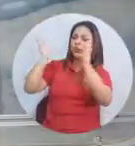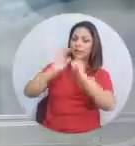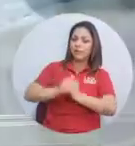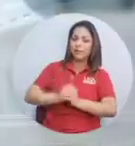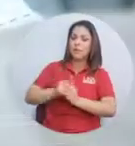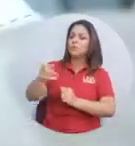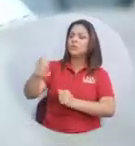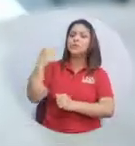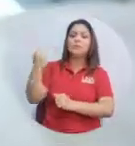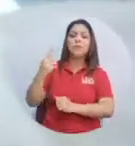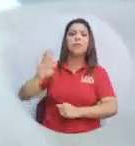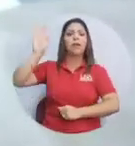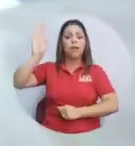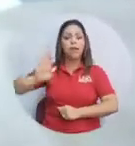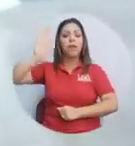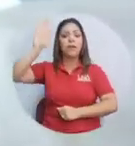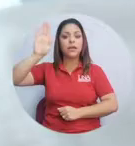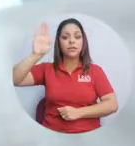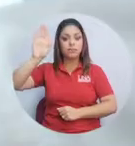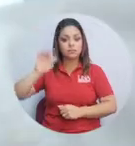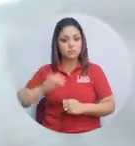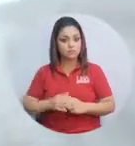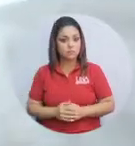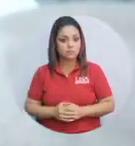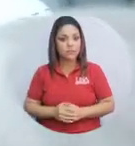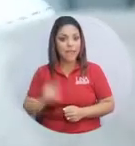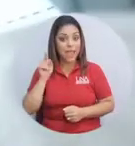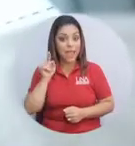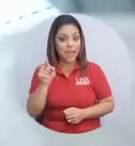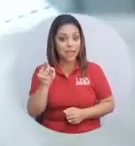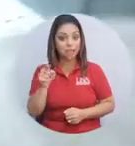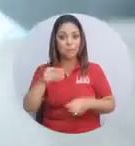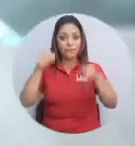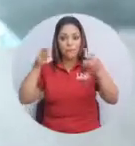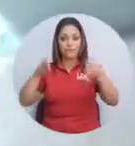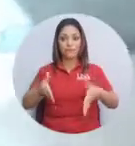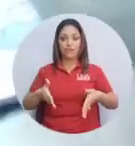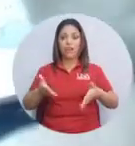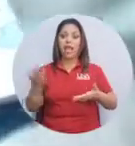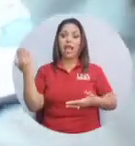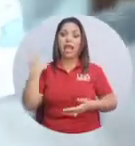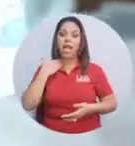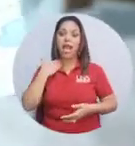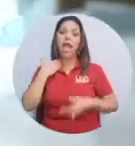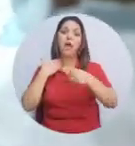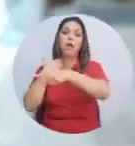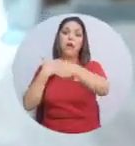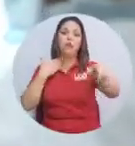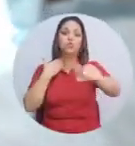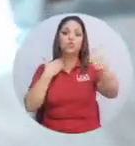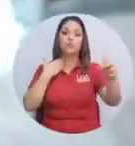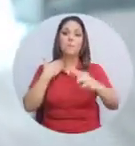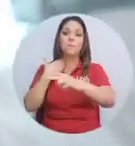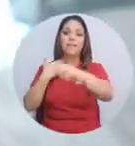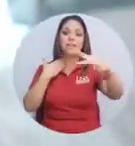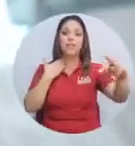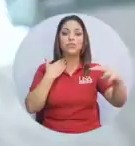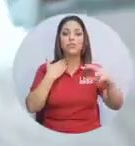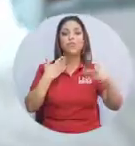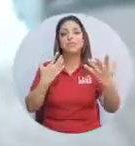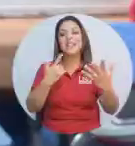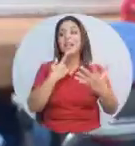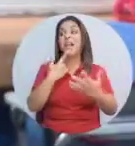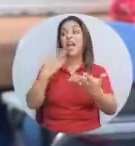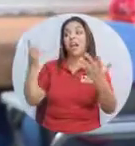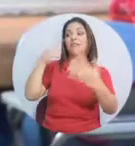usted siempre participa, eso valida a que los demás compañeros también digan, ay, va la zapa.